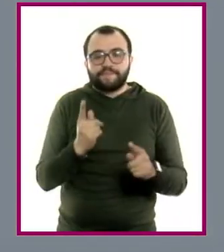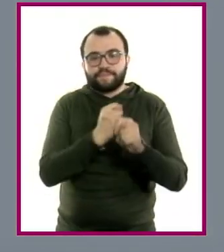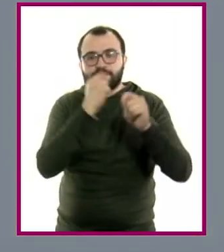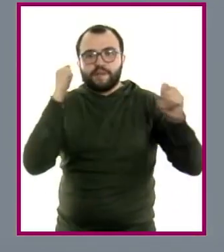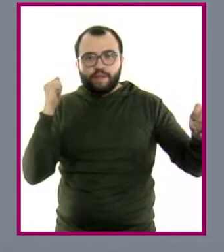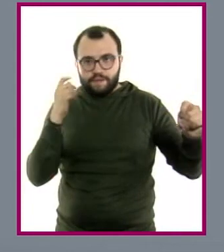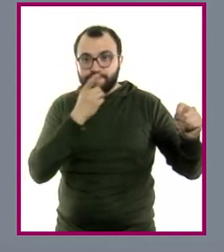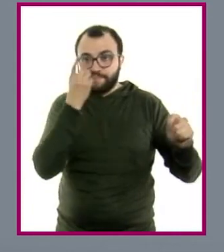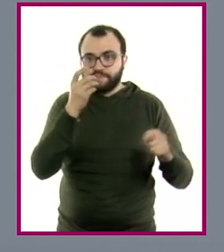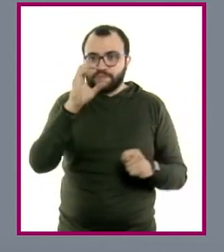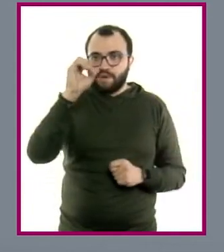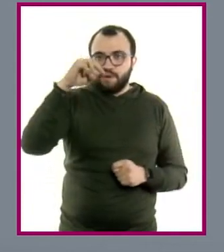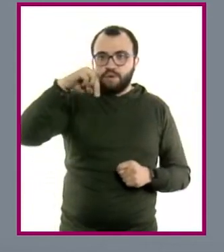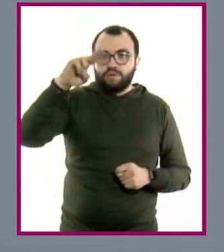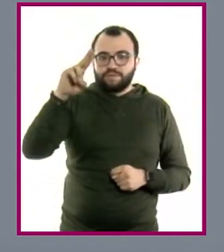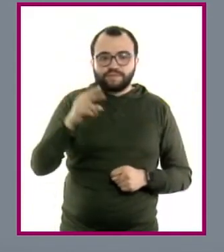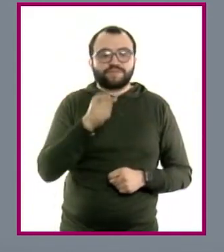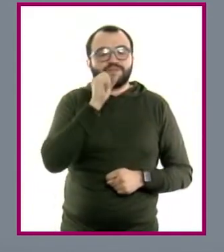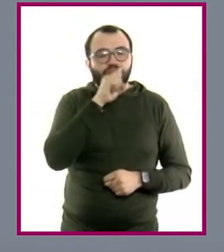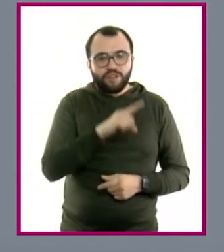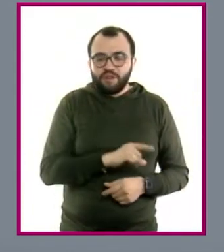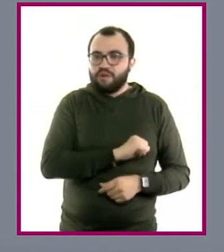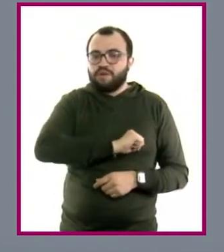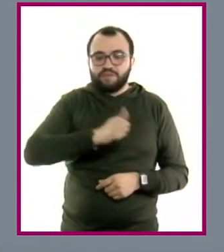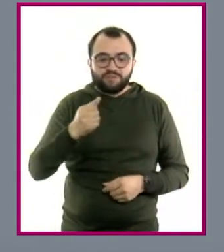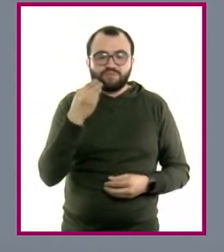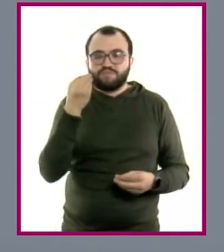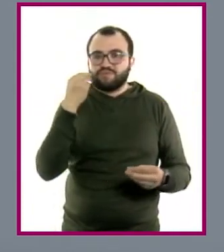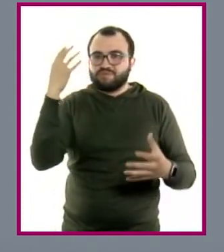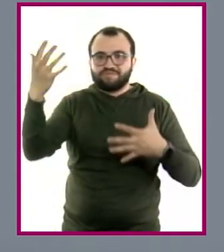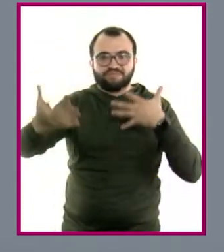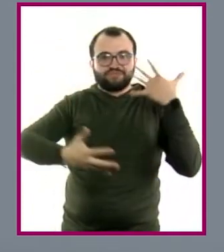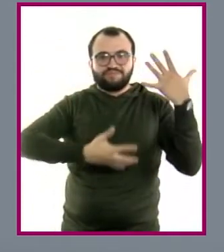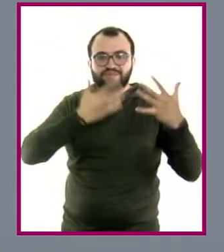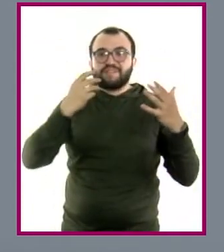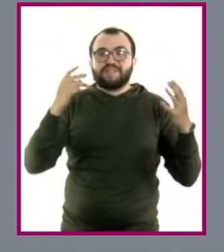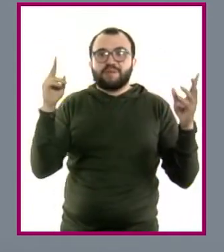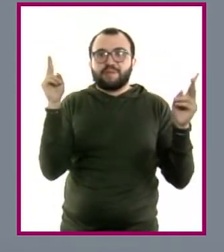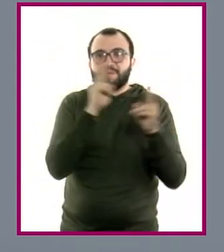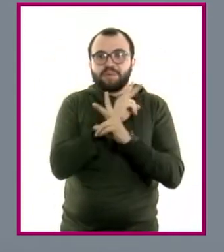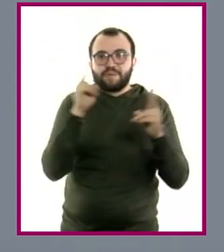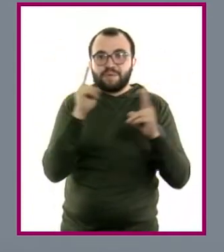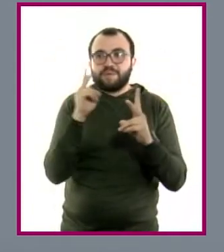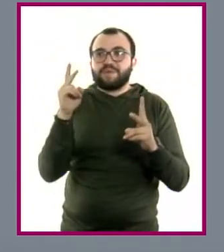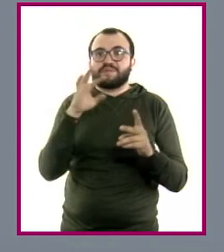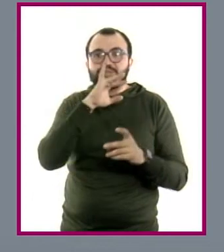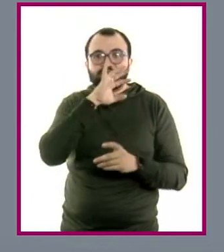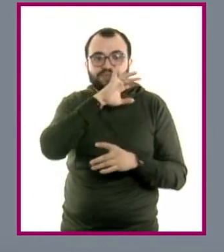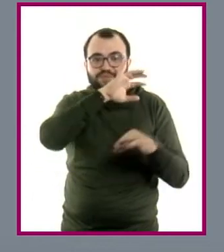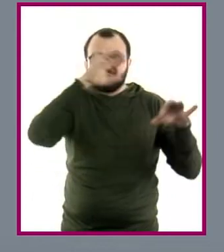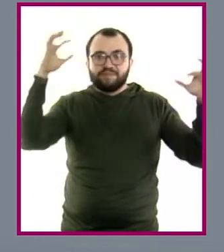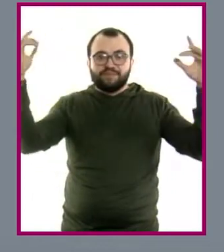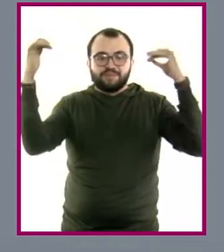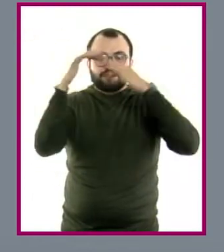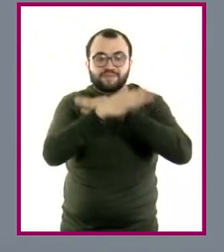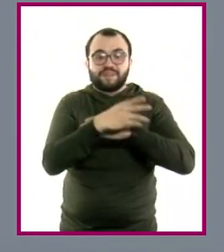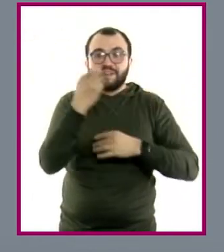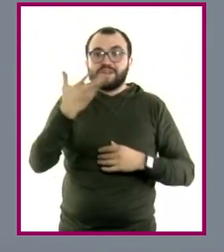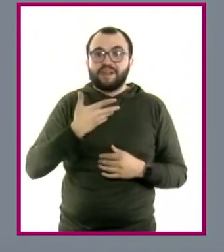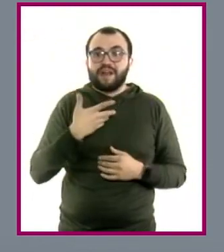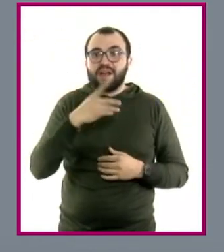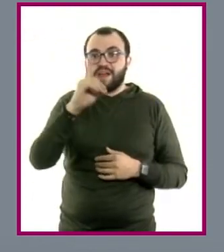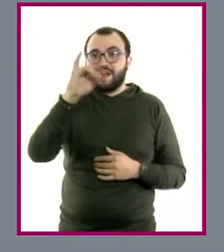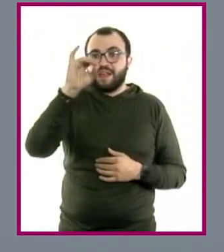según la ONU, son otro de los grandes focos de la contaminación del aire y representan casi un cuarto de las emisiones de dióxido de